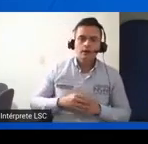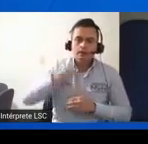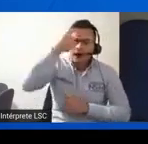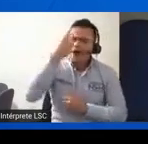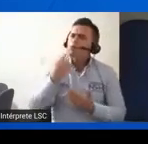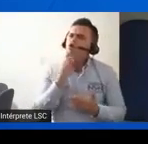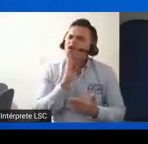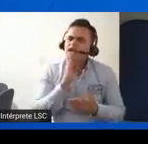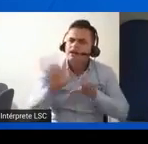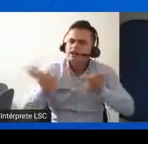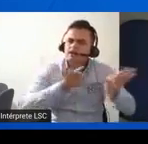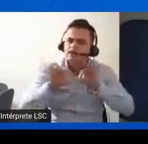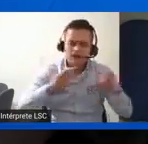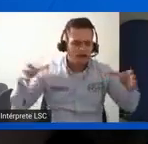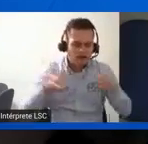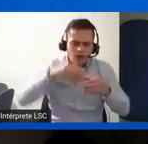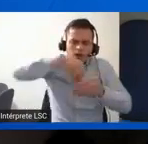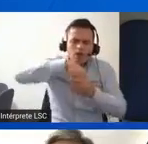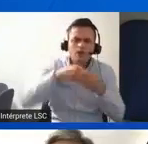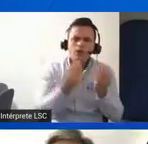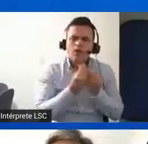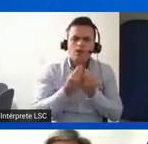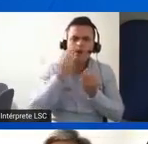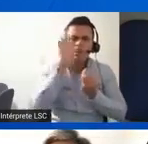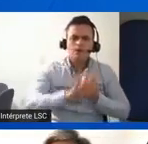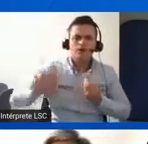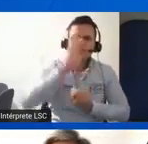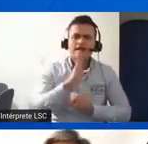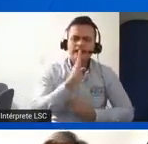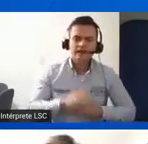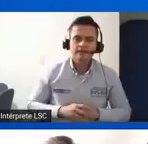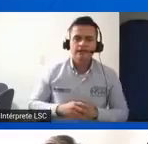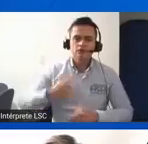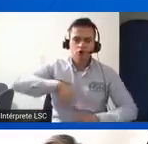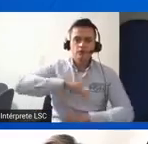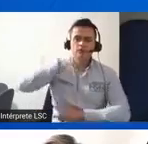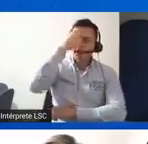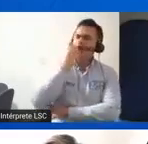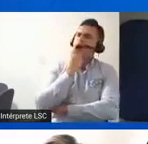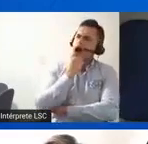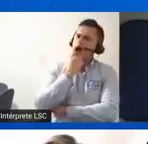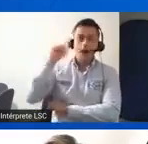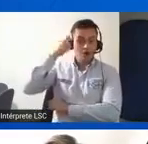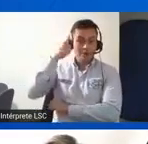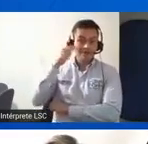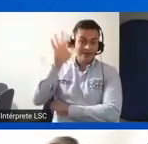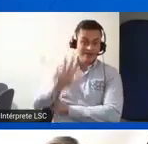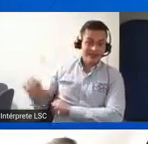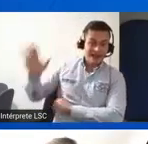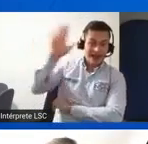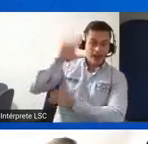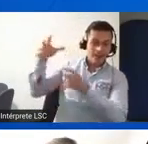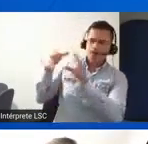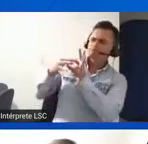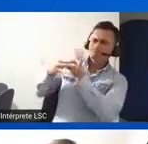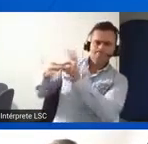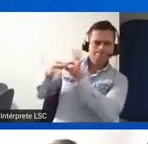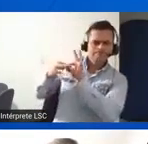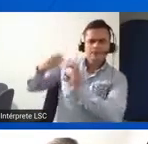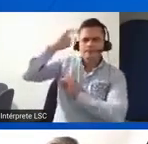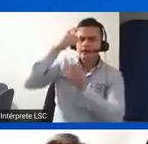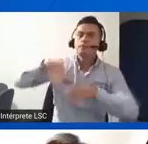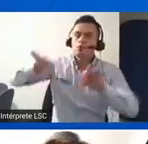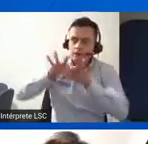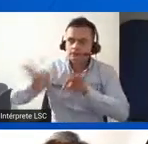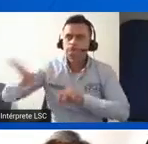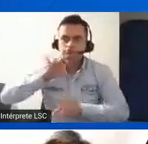ese Consejo Nacional. Y decidimos con el Gobierno Nacional, con quien siempre trabajamos este proyecto de ley, que estuviera el Ministerio de